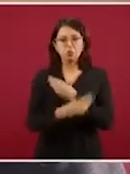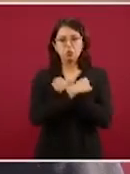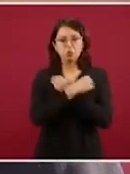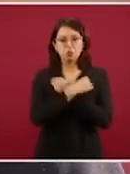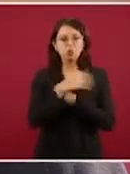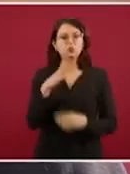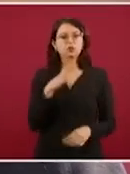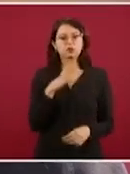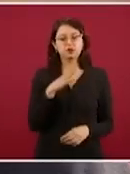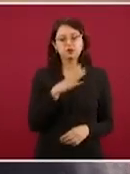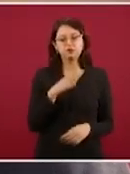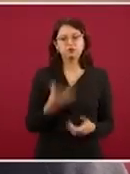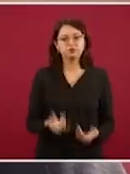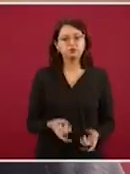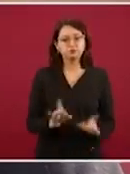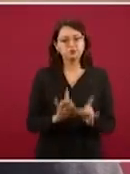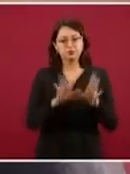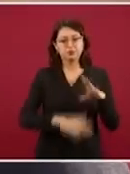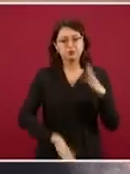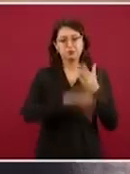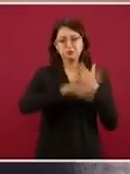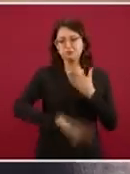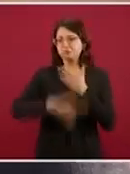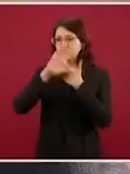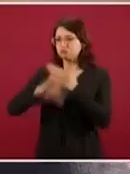eso enfrentamos todos los embates,